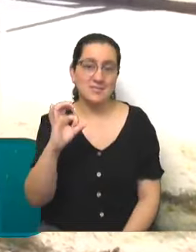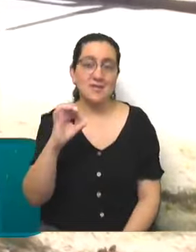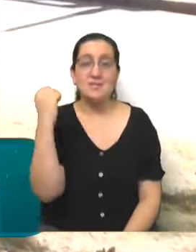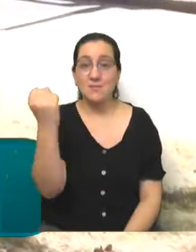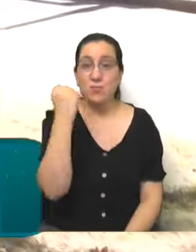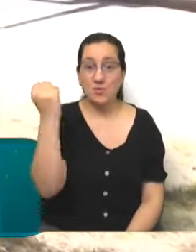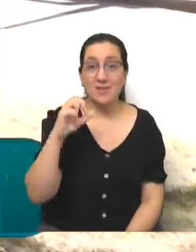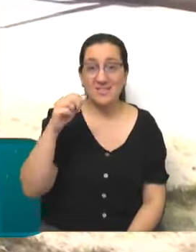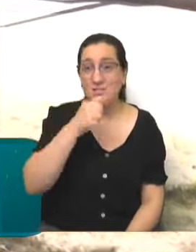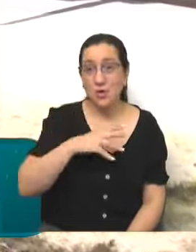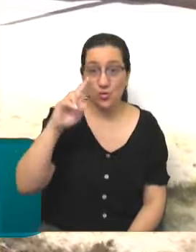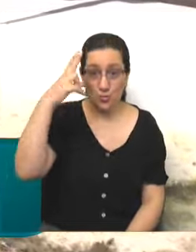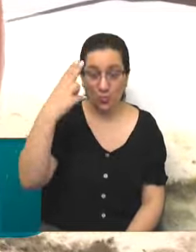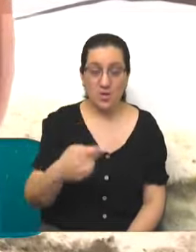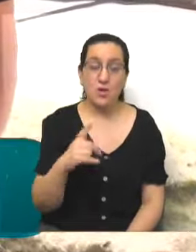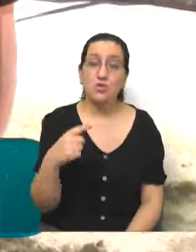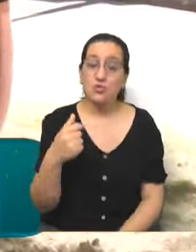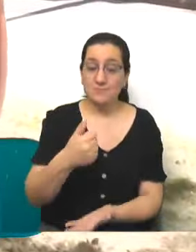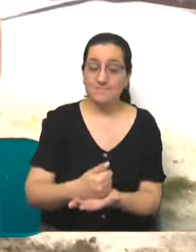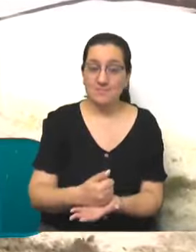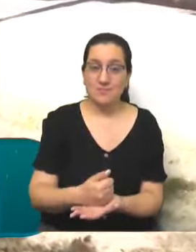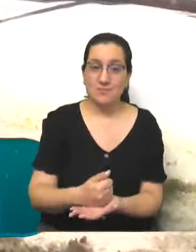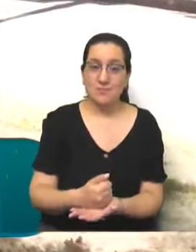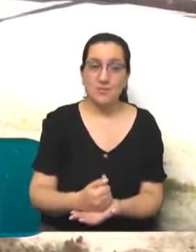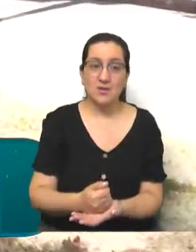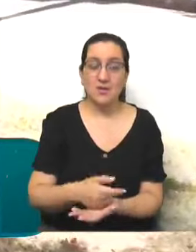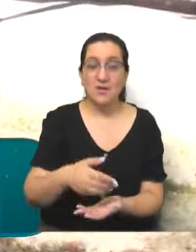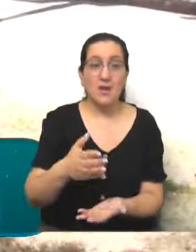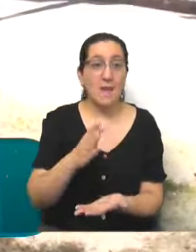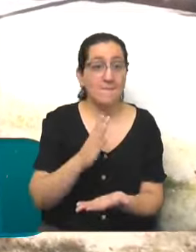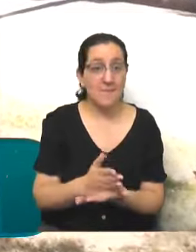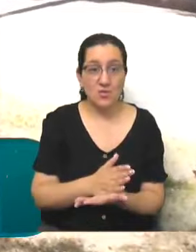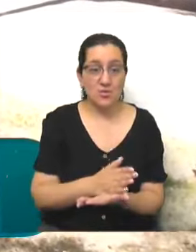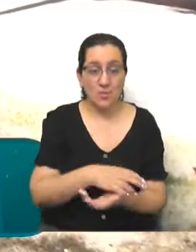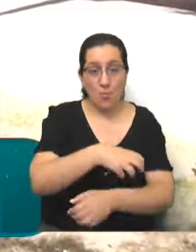en la República Oriental del Uruguay. Nosotros estamos aquí en el corazón del barrio, entre el